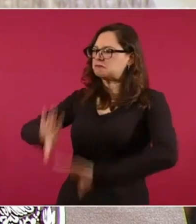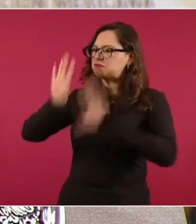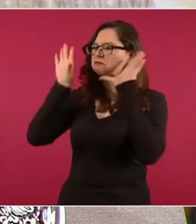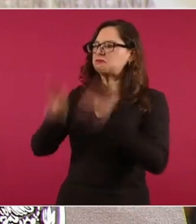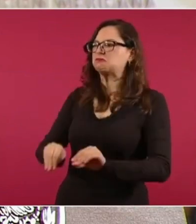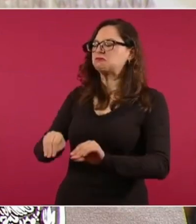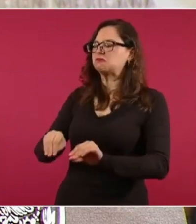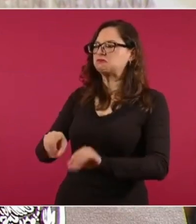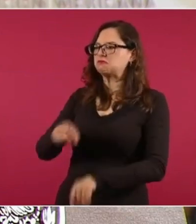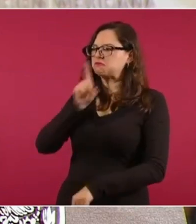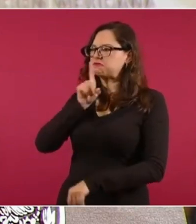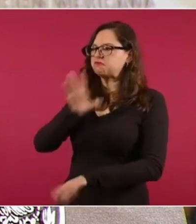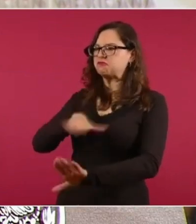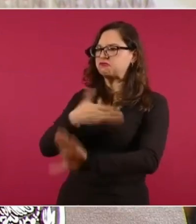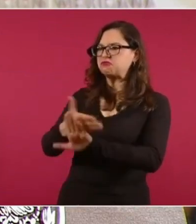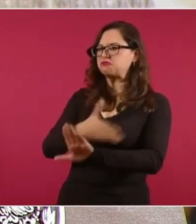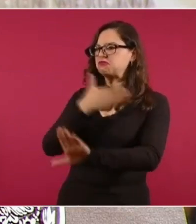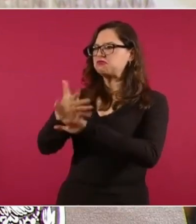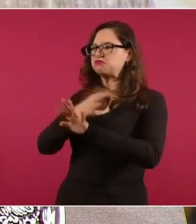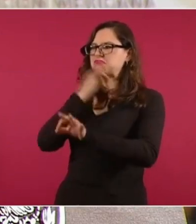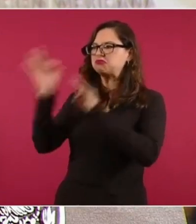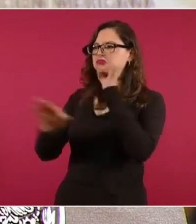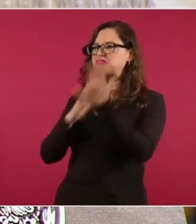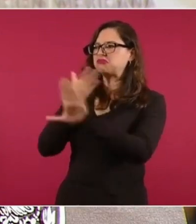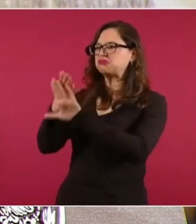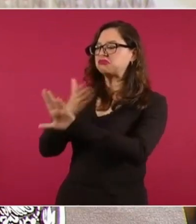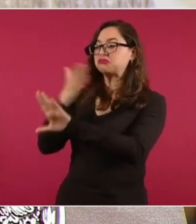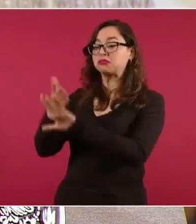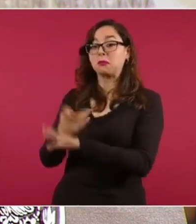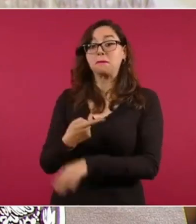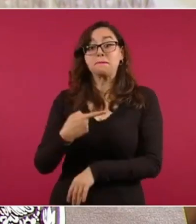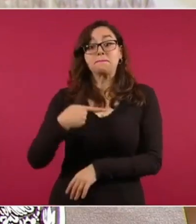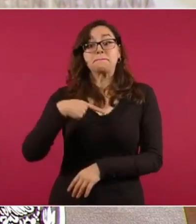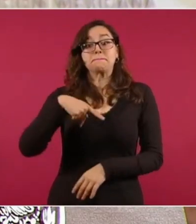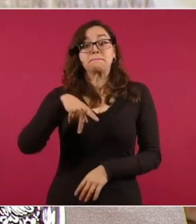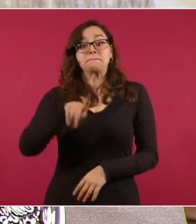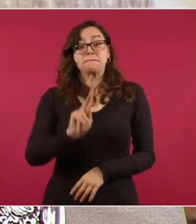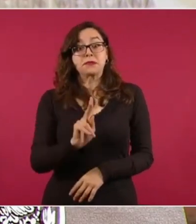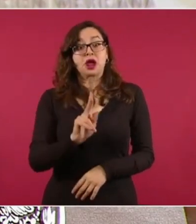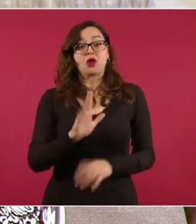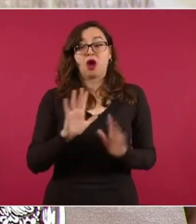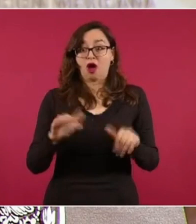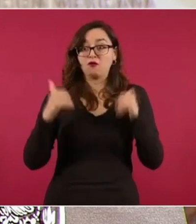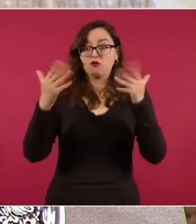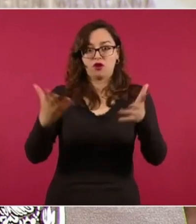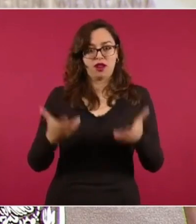Y oh, sorpresa, en la calle es al revés.